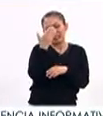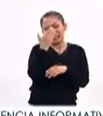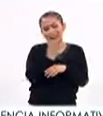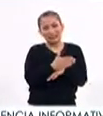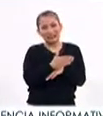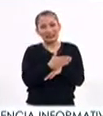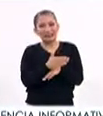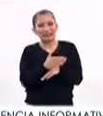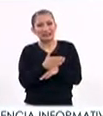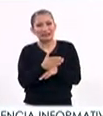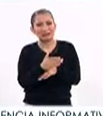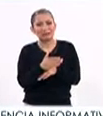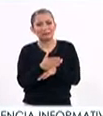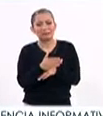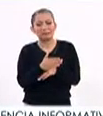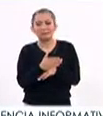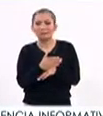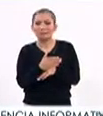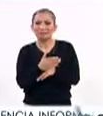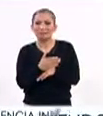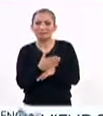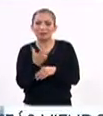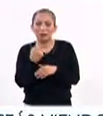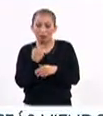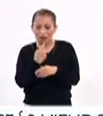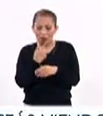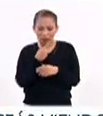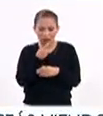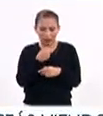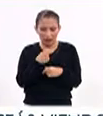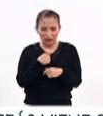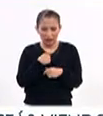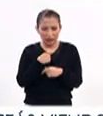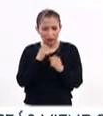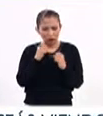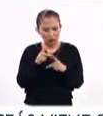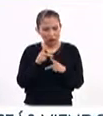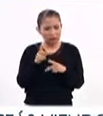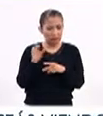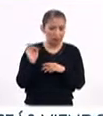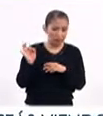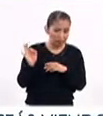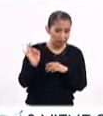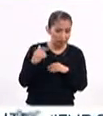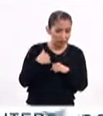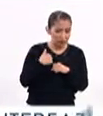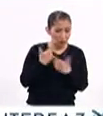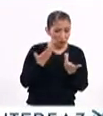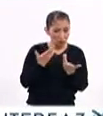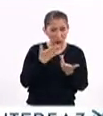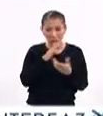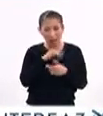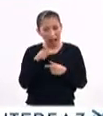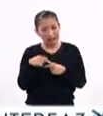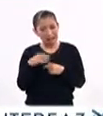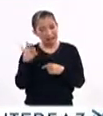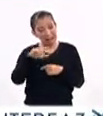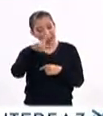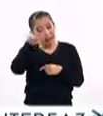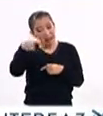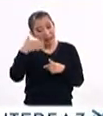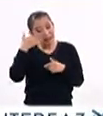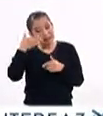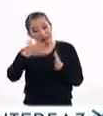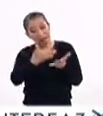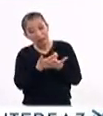saber, hay que ser objetivos consigo mismo y decir, ok, quizás si esto no está rindiendo frutos, quizás después de